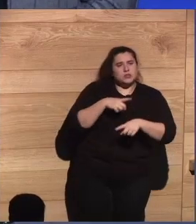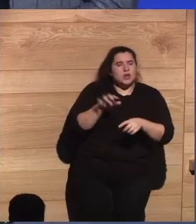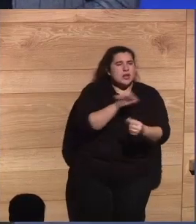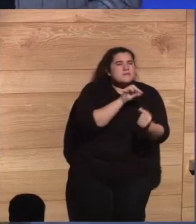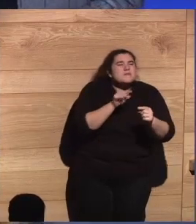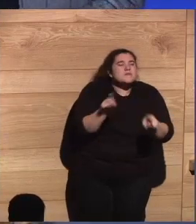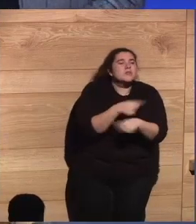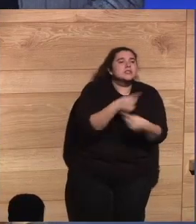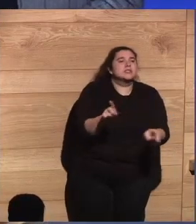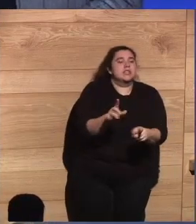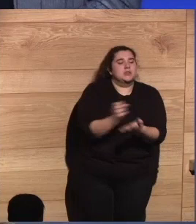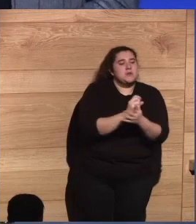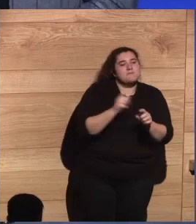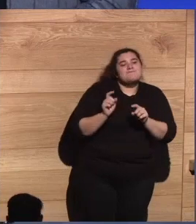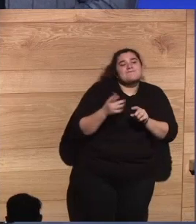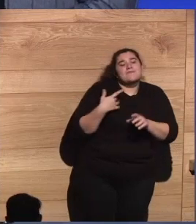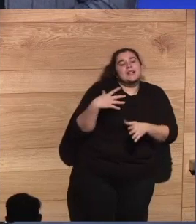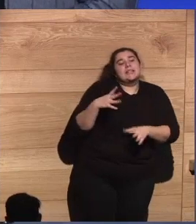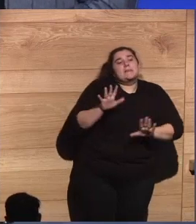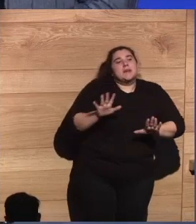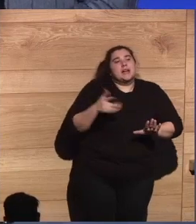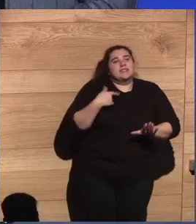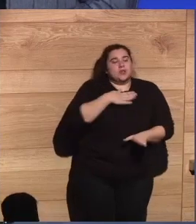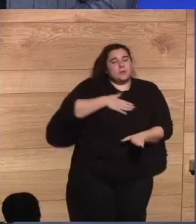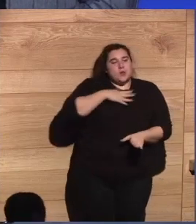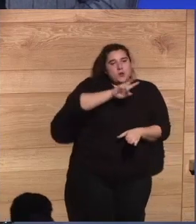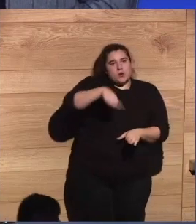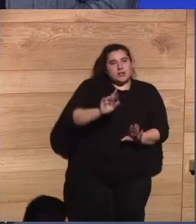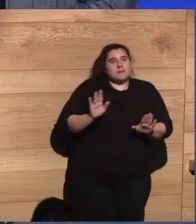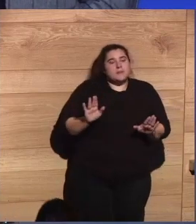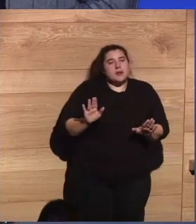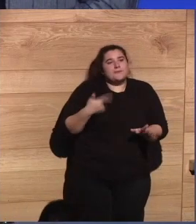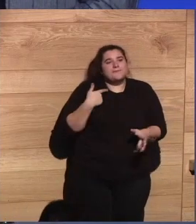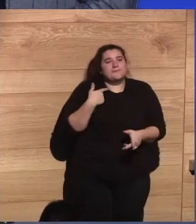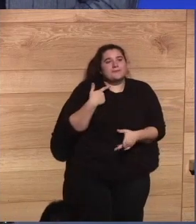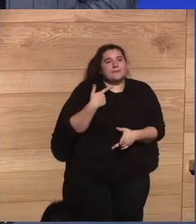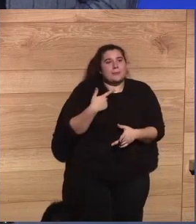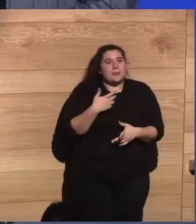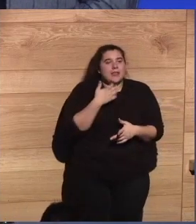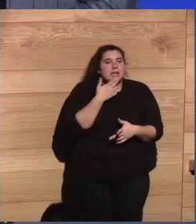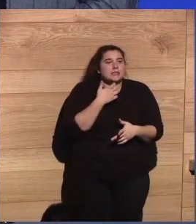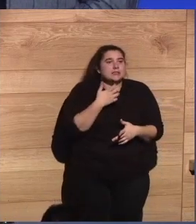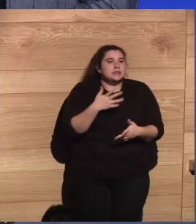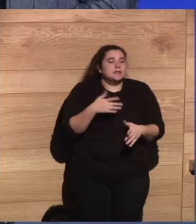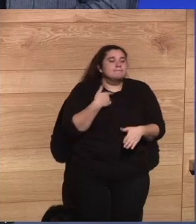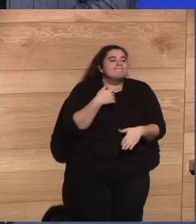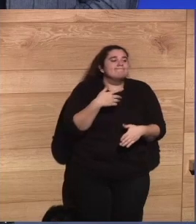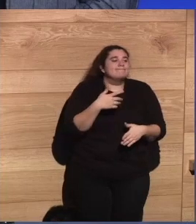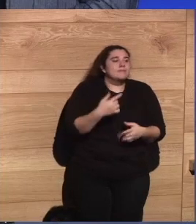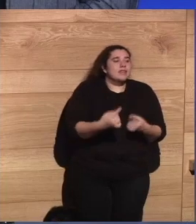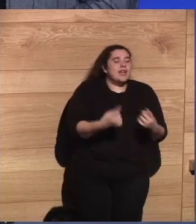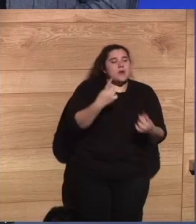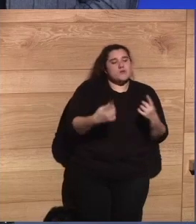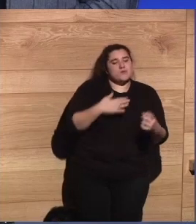posibles. Entonces, claro, no es cómodo, quiero decir, pero evidentemente nadie está ahí. Claro. Nadie está ahí, y a alguno